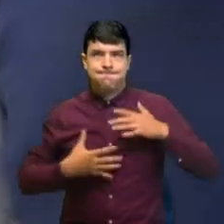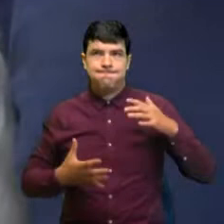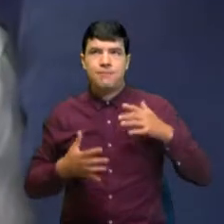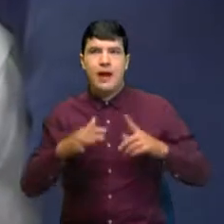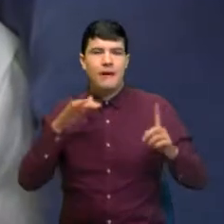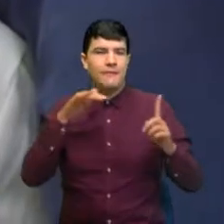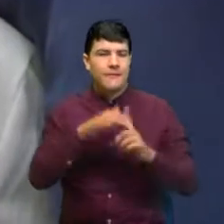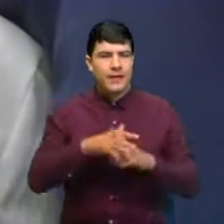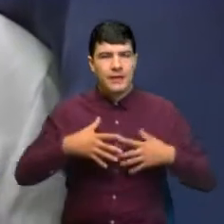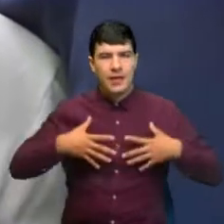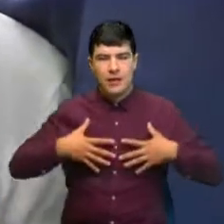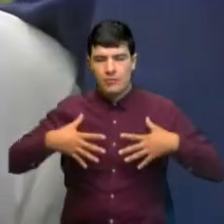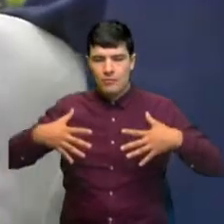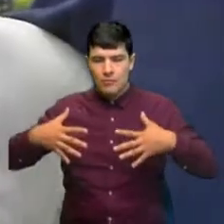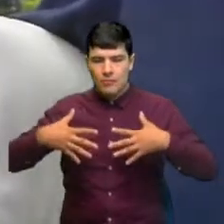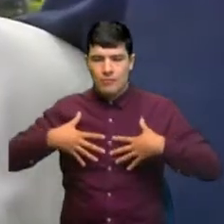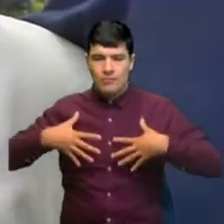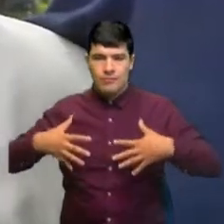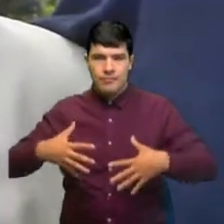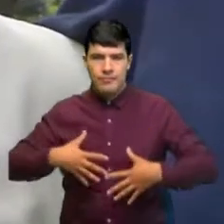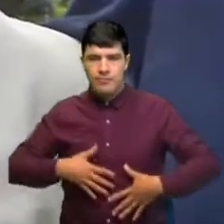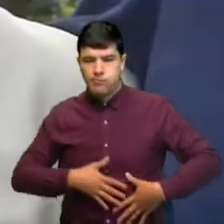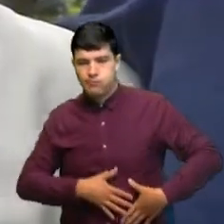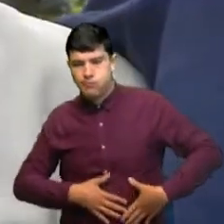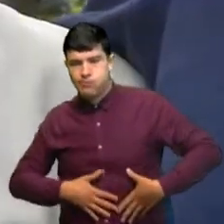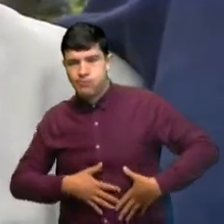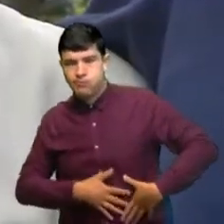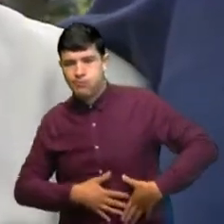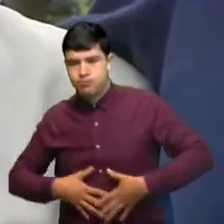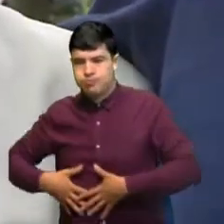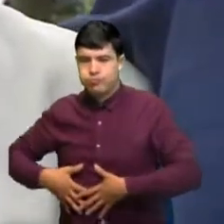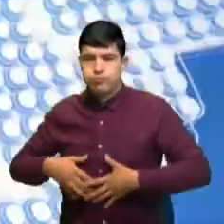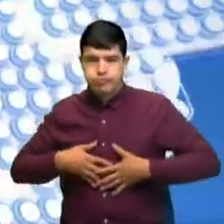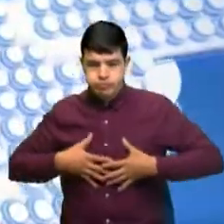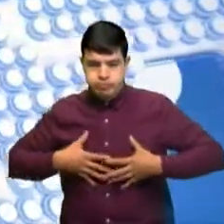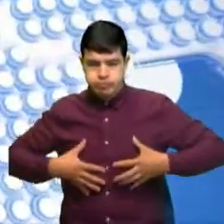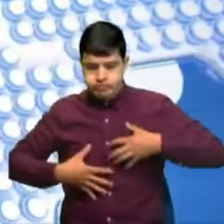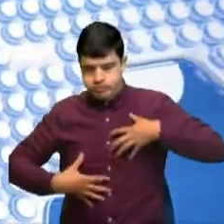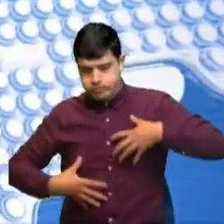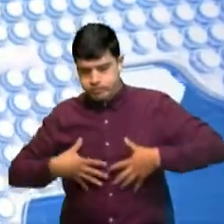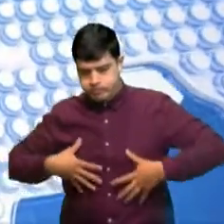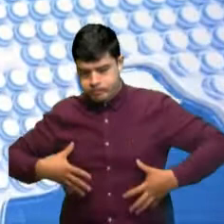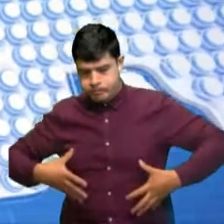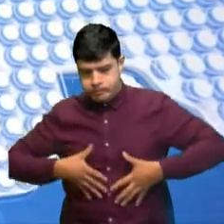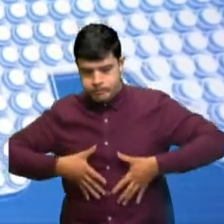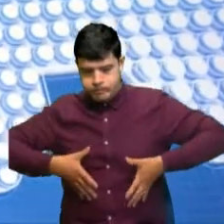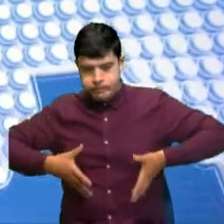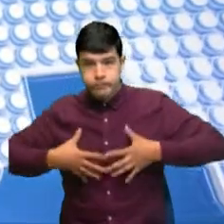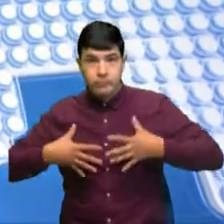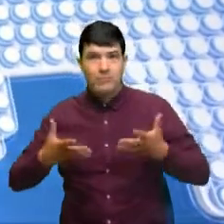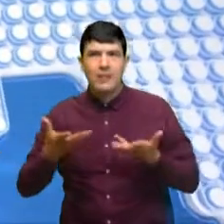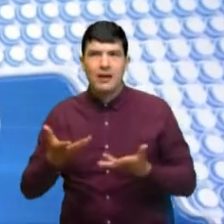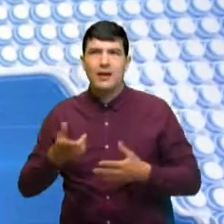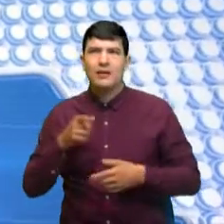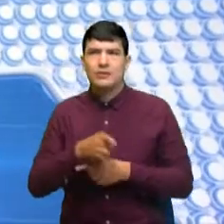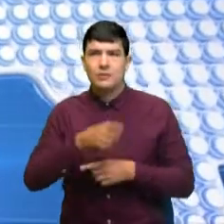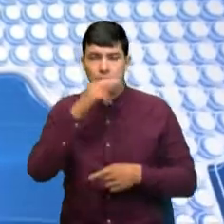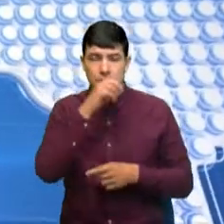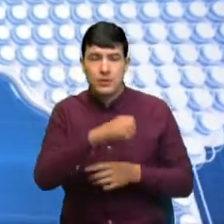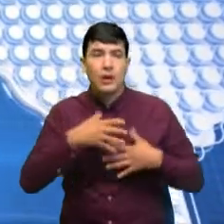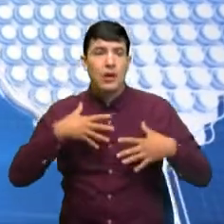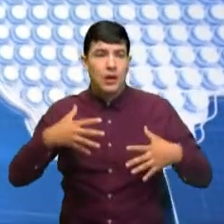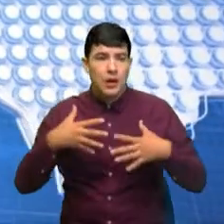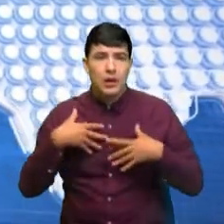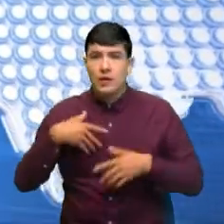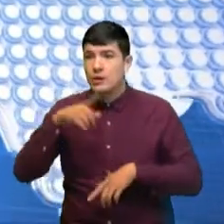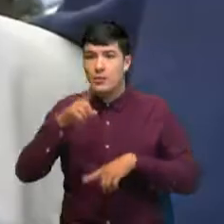los pulmones, el hígado, el vaso, ya tiene todo ocupado el corazón, ya todo el espacio. Entonces, ¿qué hace? Que se agita, que ya no